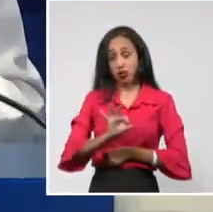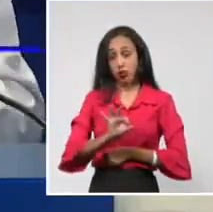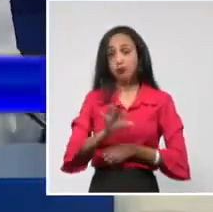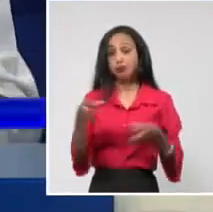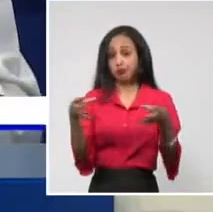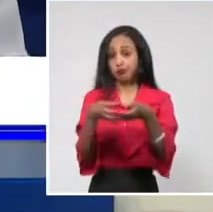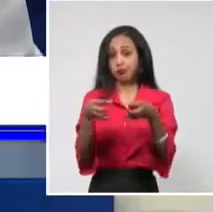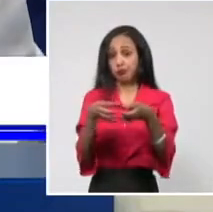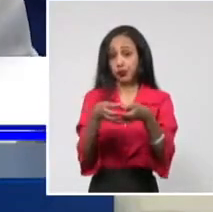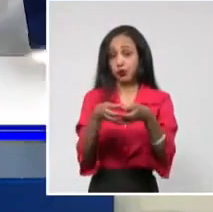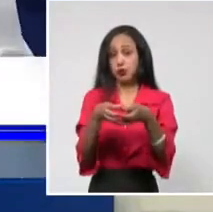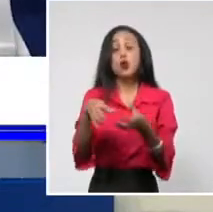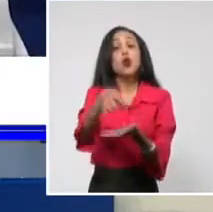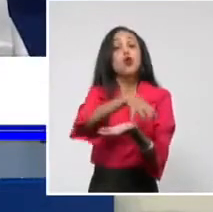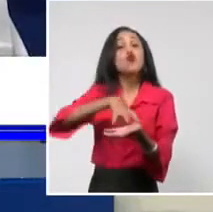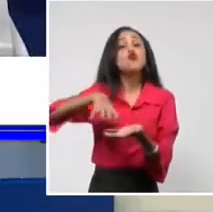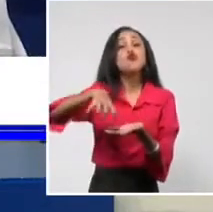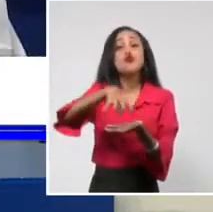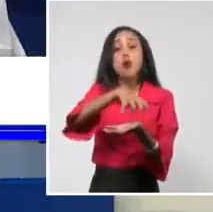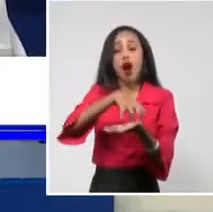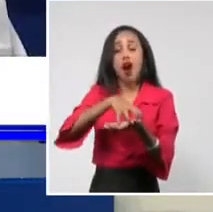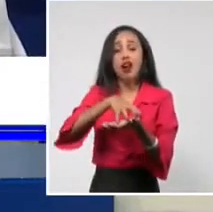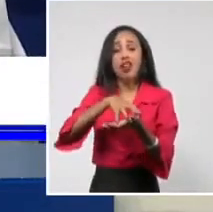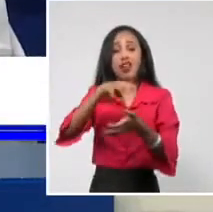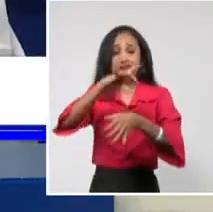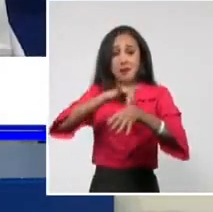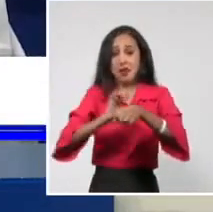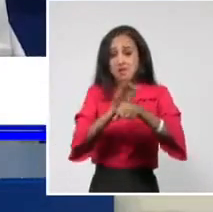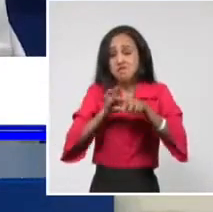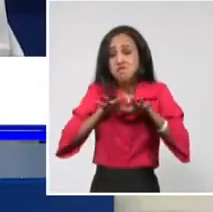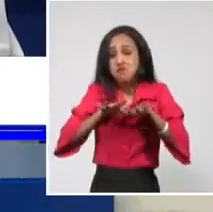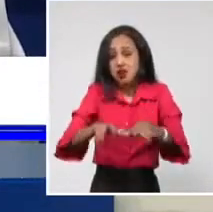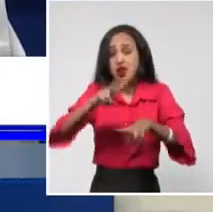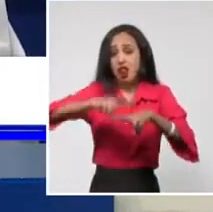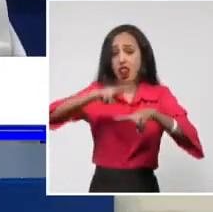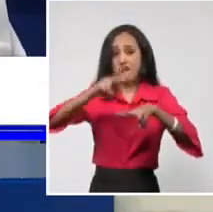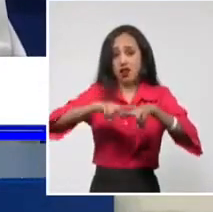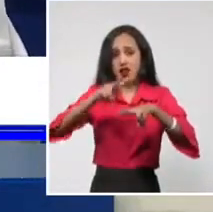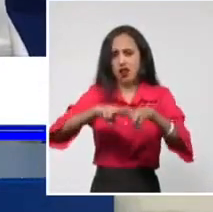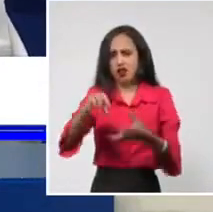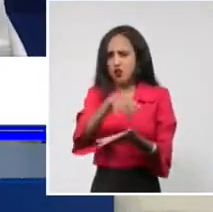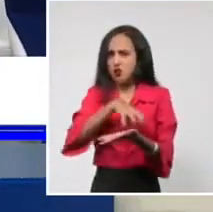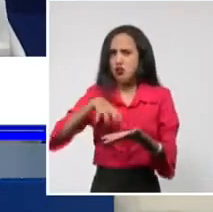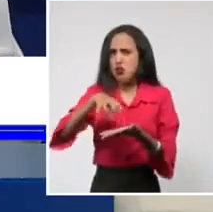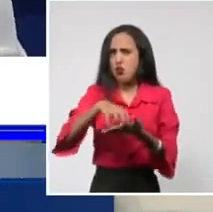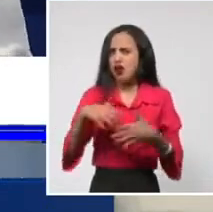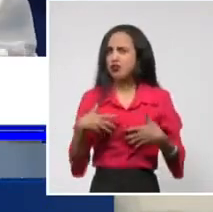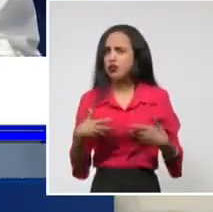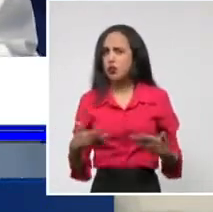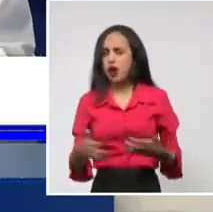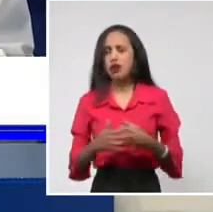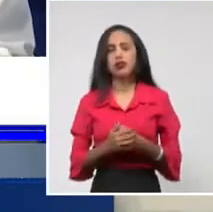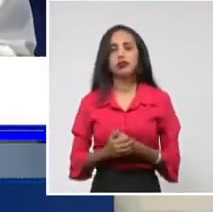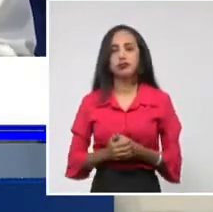de los eventos de transmisión que están en La Habana se concentran en las áreas de